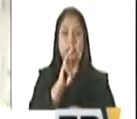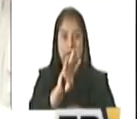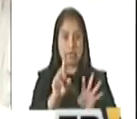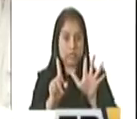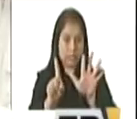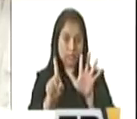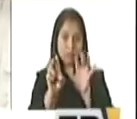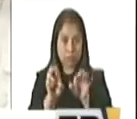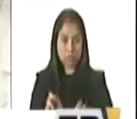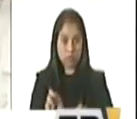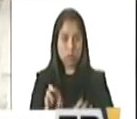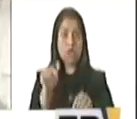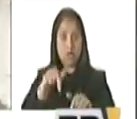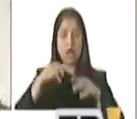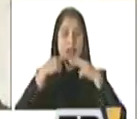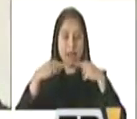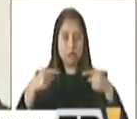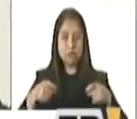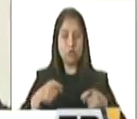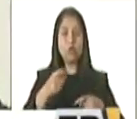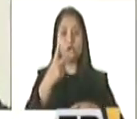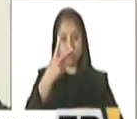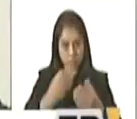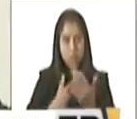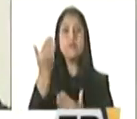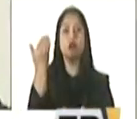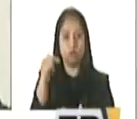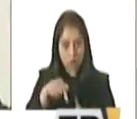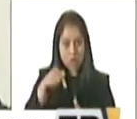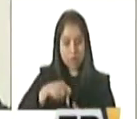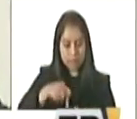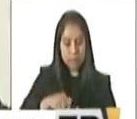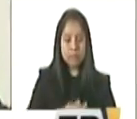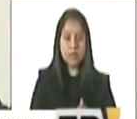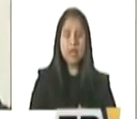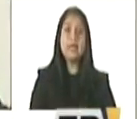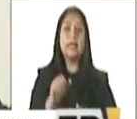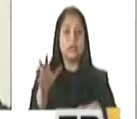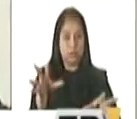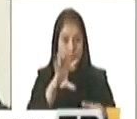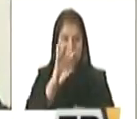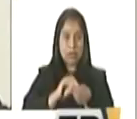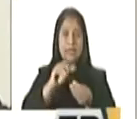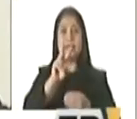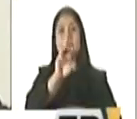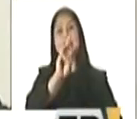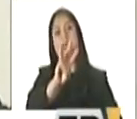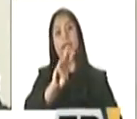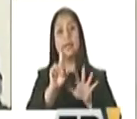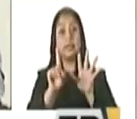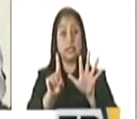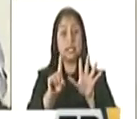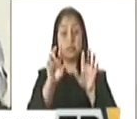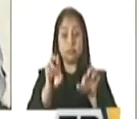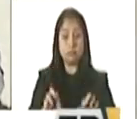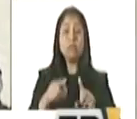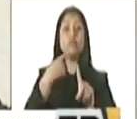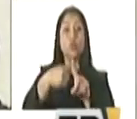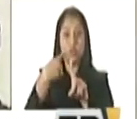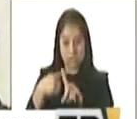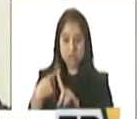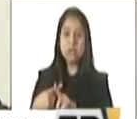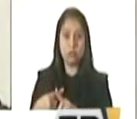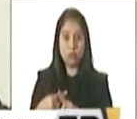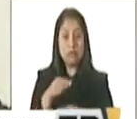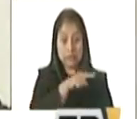36, porque debo anunciar que hay dos casos nuevos el día de hoy, 36 personas que llevamos siendo positivas. De